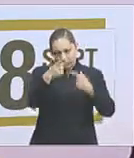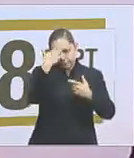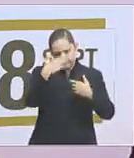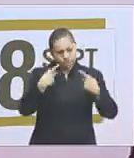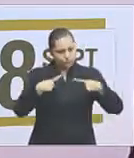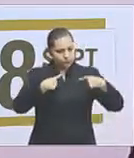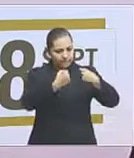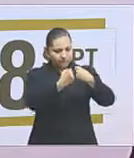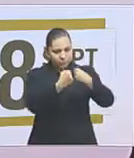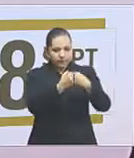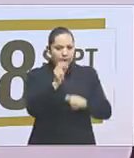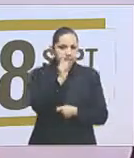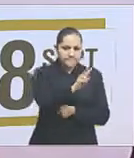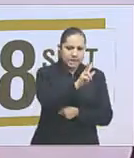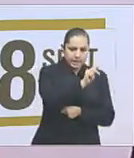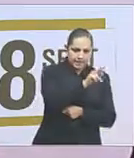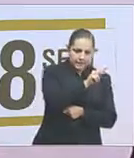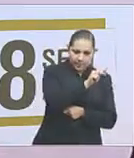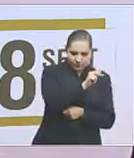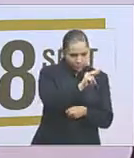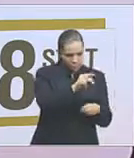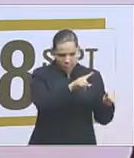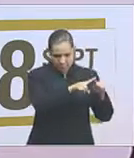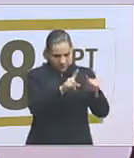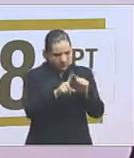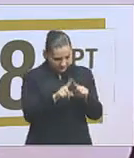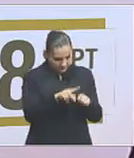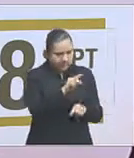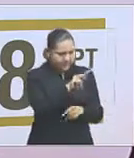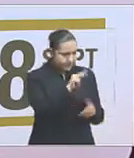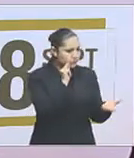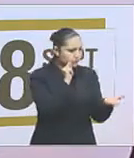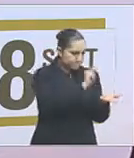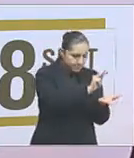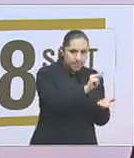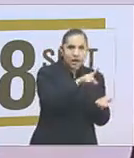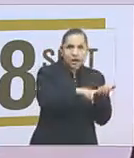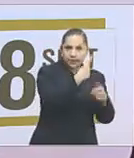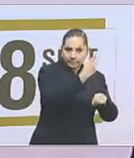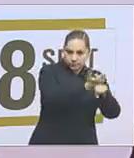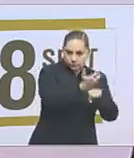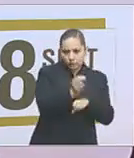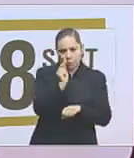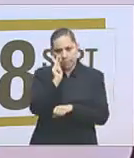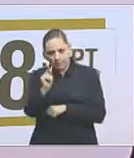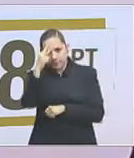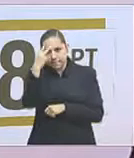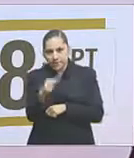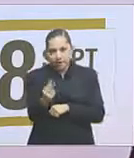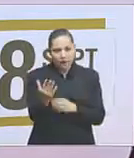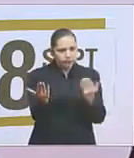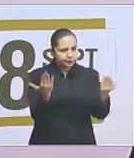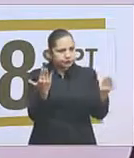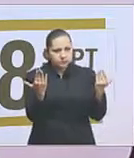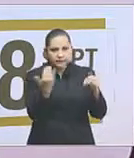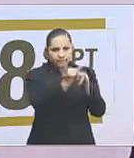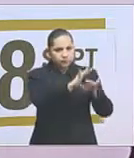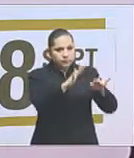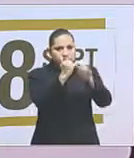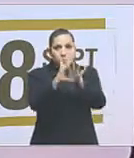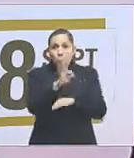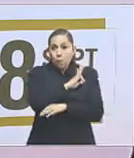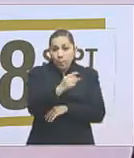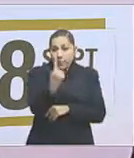con el jesús en la boca porque pues un tweet puede o modificar o cambiar o